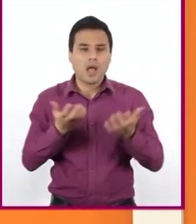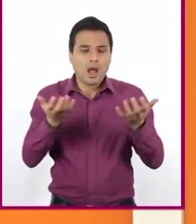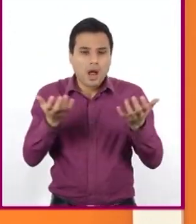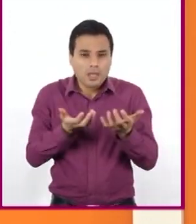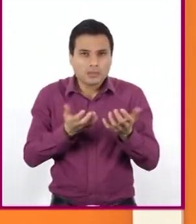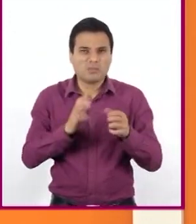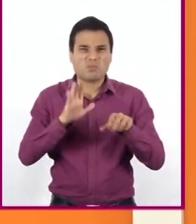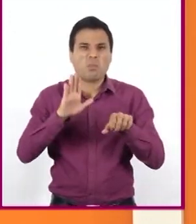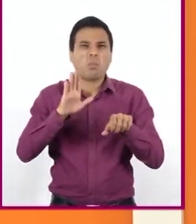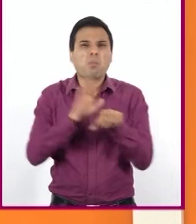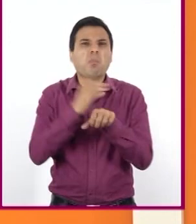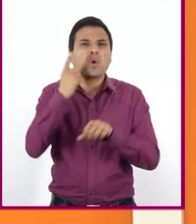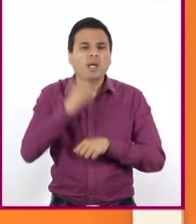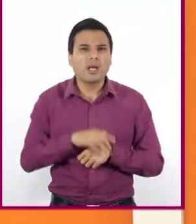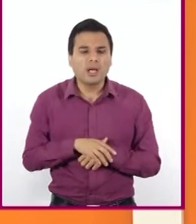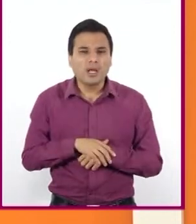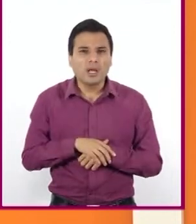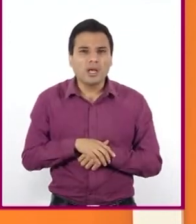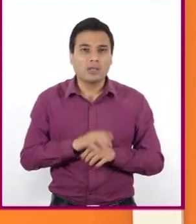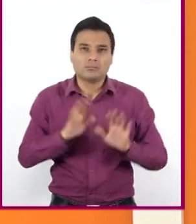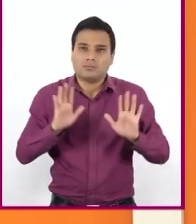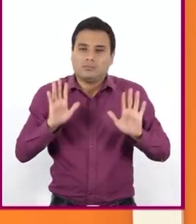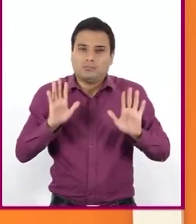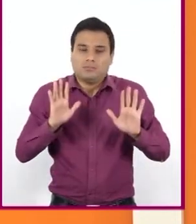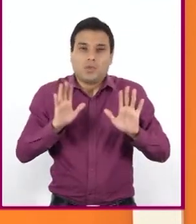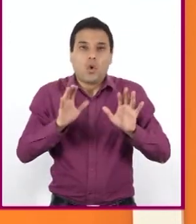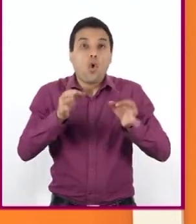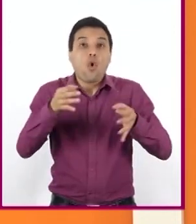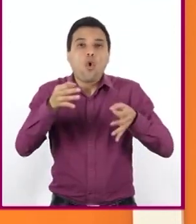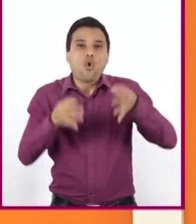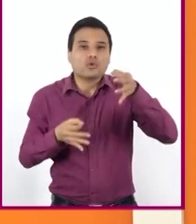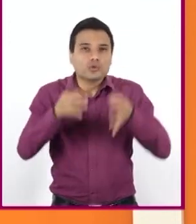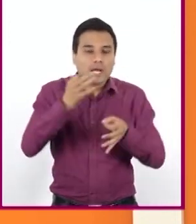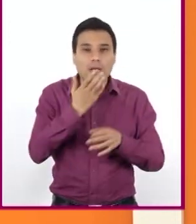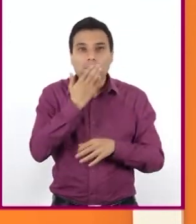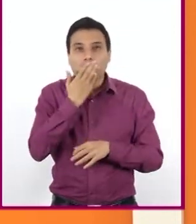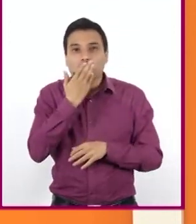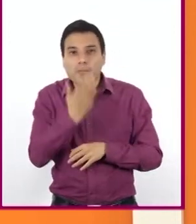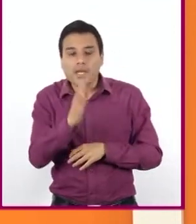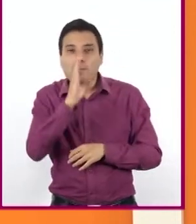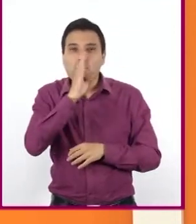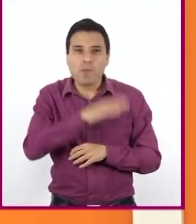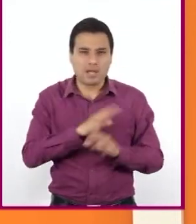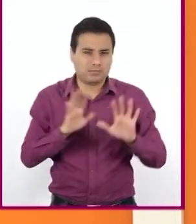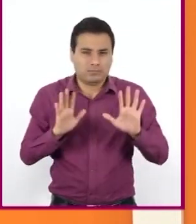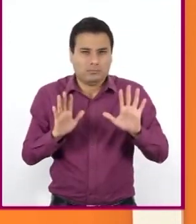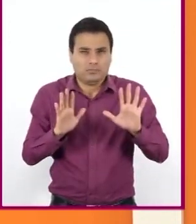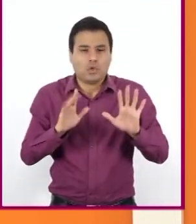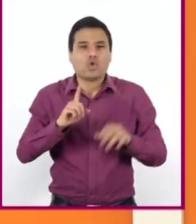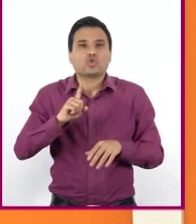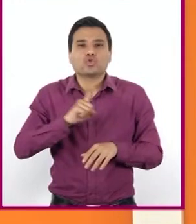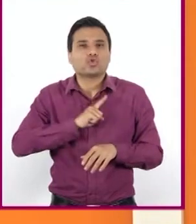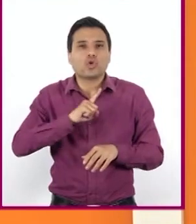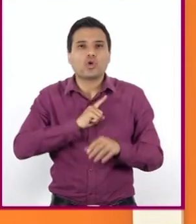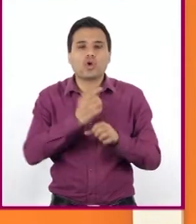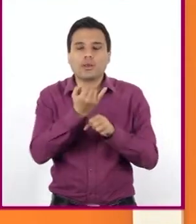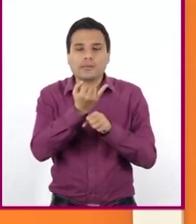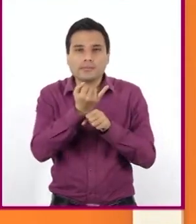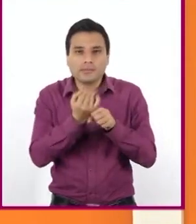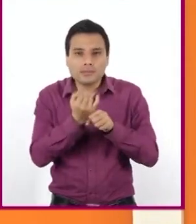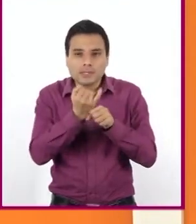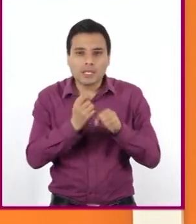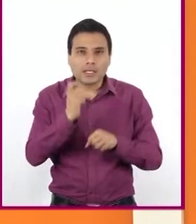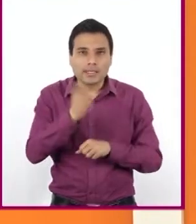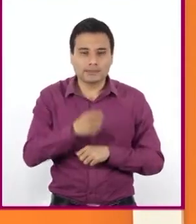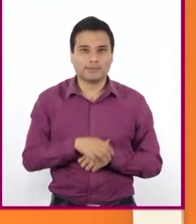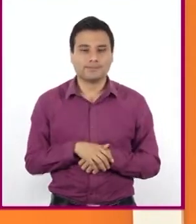sin juzgarlas a partir de las ideas, valores o creencias actuales. Y tomando en cuenta tal